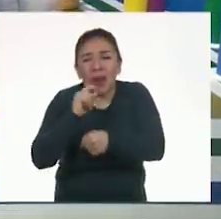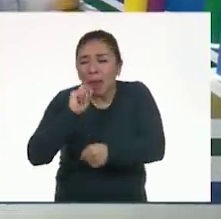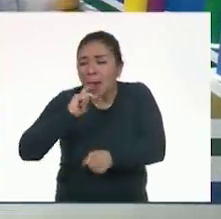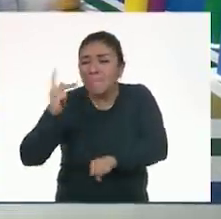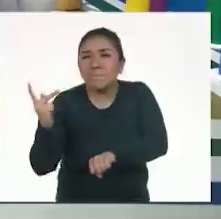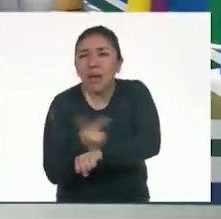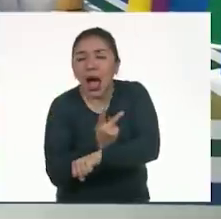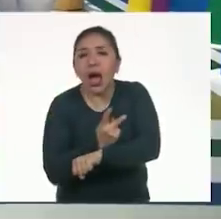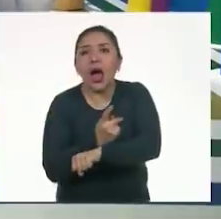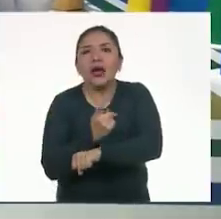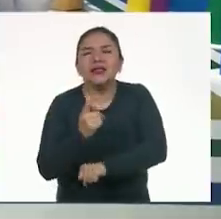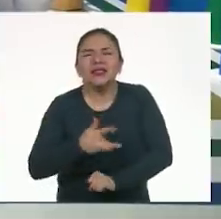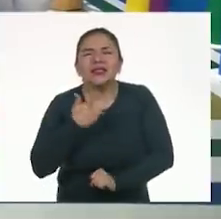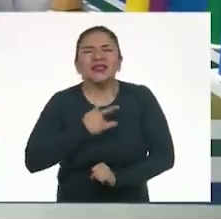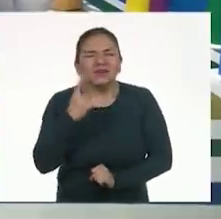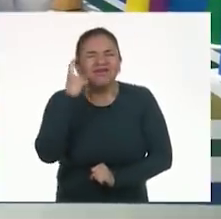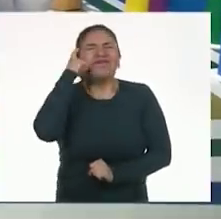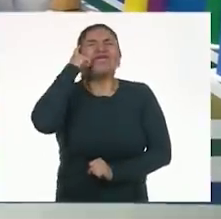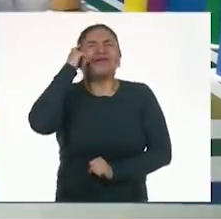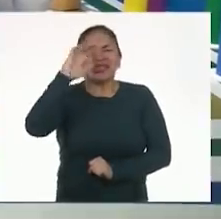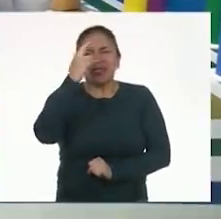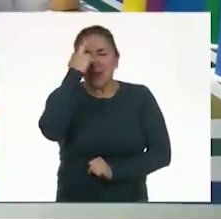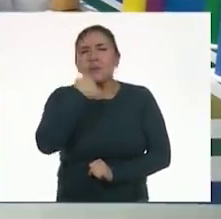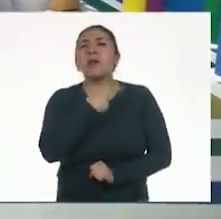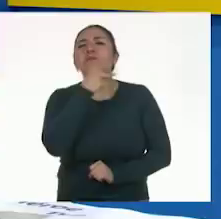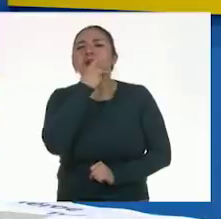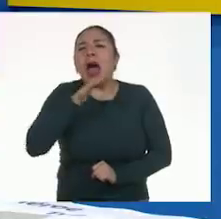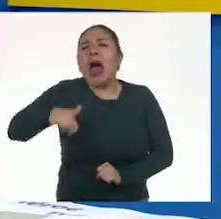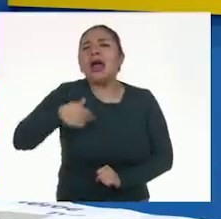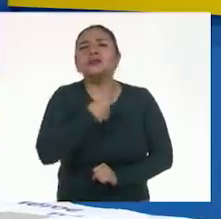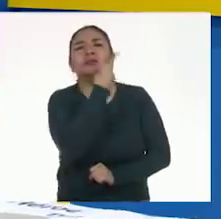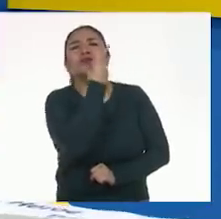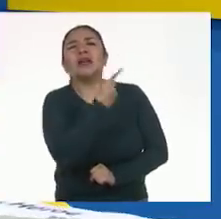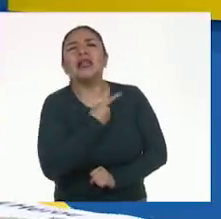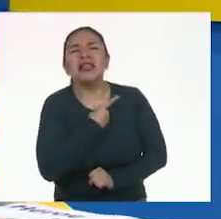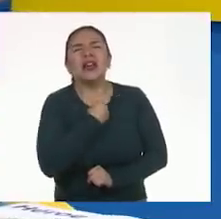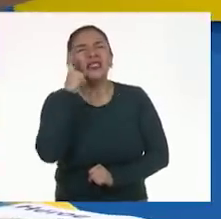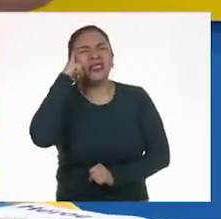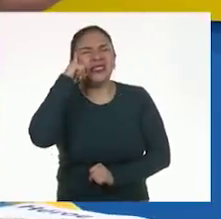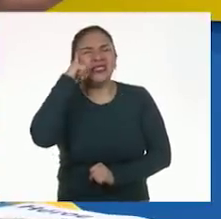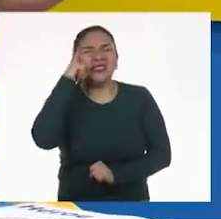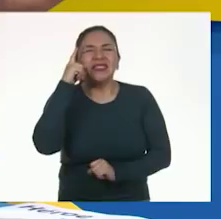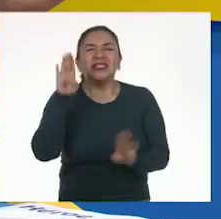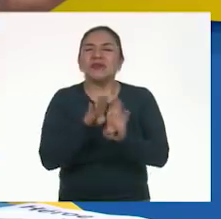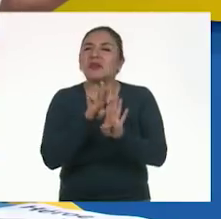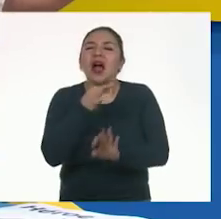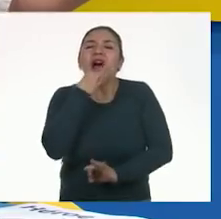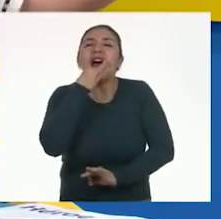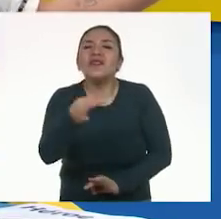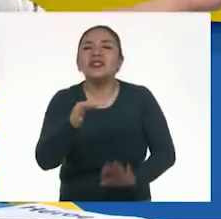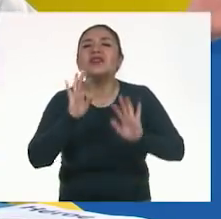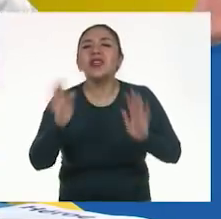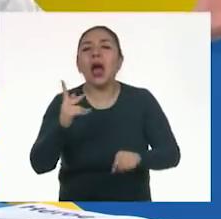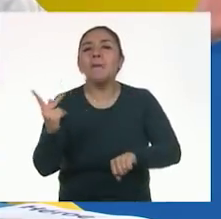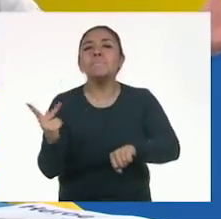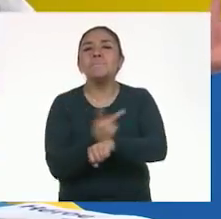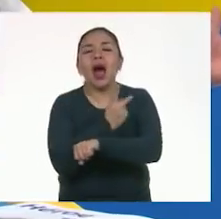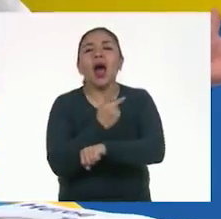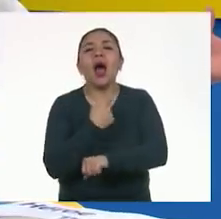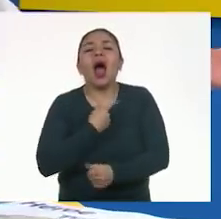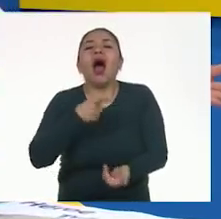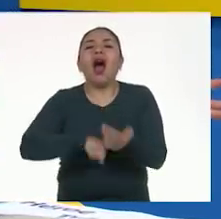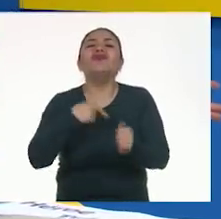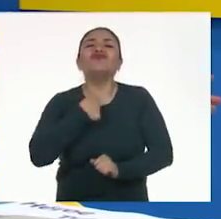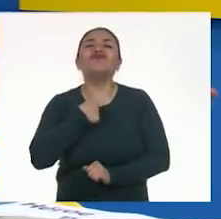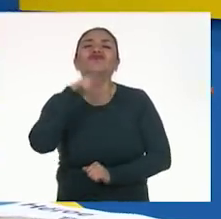desgracia y de repente él recuerda, mi papá me dijo, Dios mío, ¿por qué? Y se le revela todos los errores